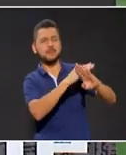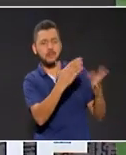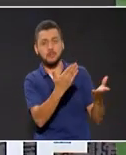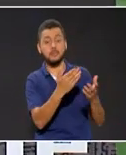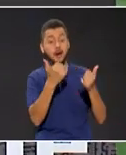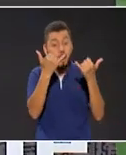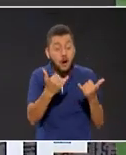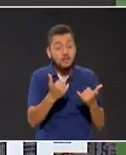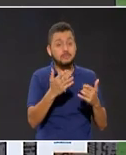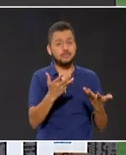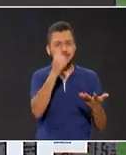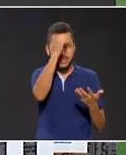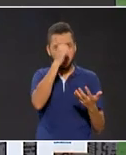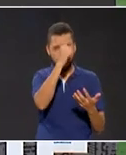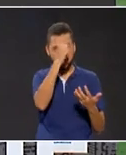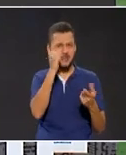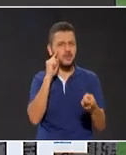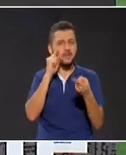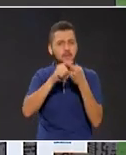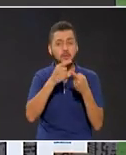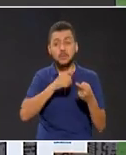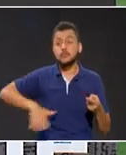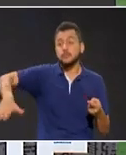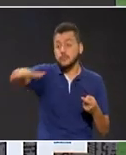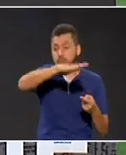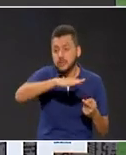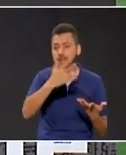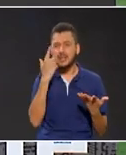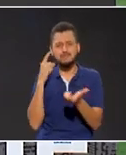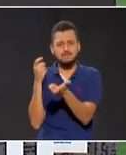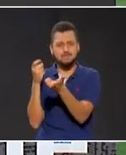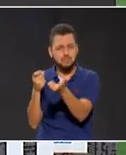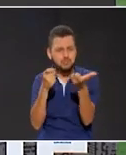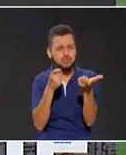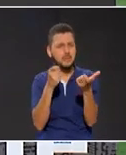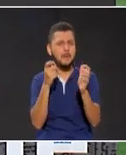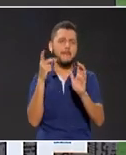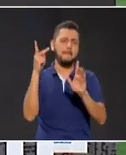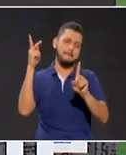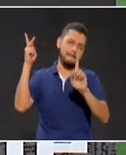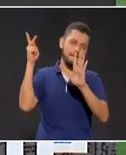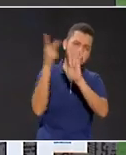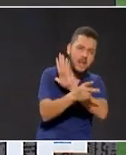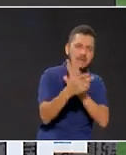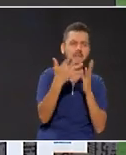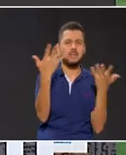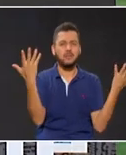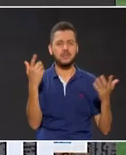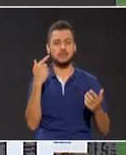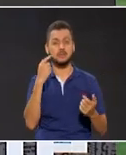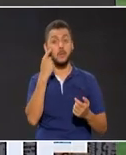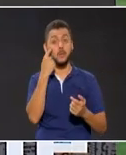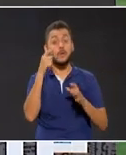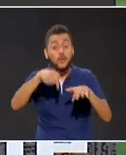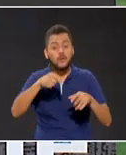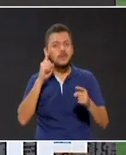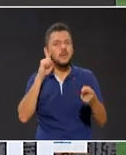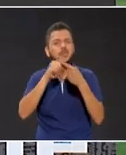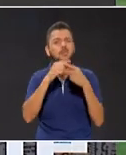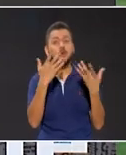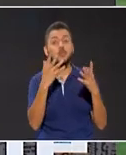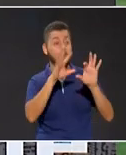queremos centrar en saber qué van a hacer para disminuir los índices de violencia intrafamiliar y específicamente hablando de